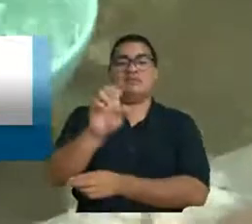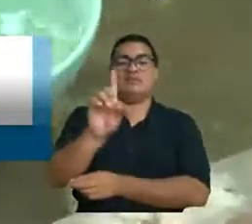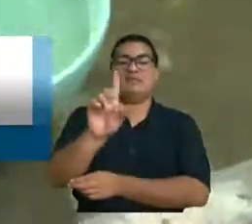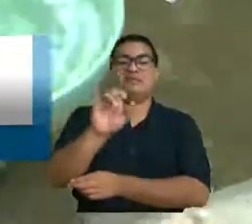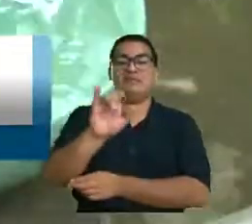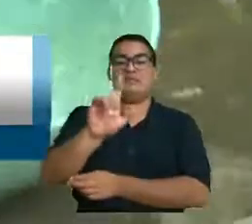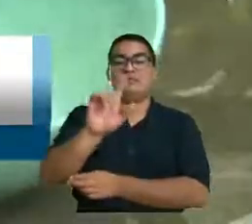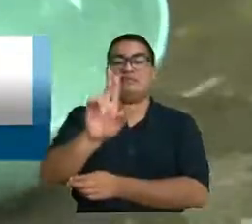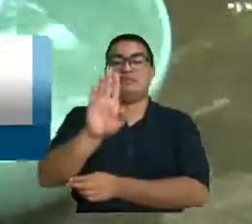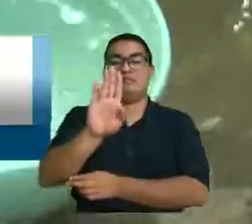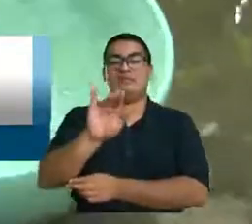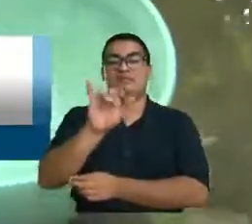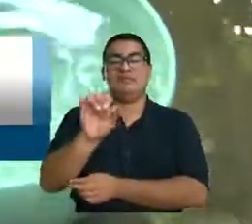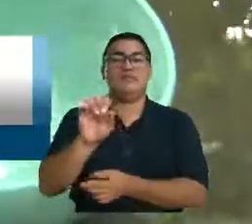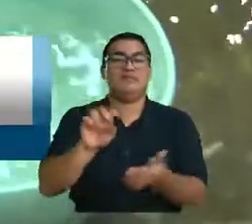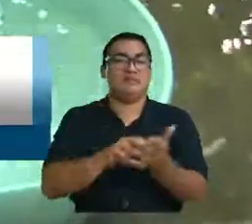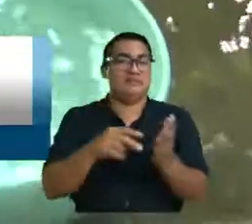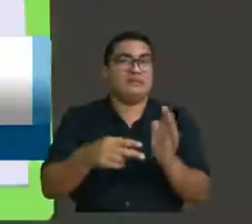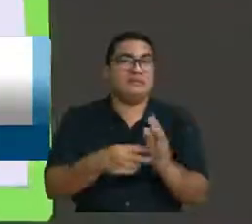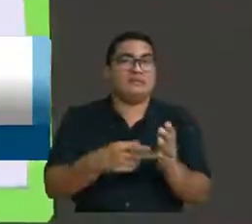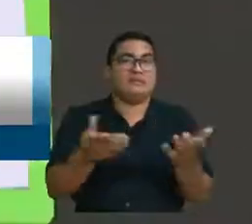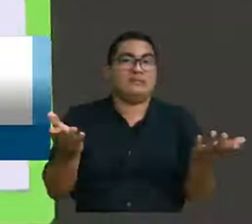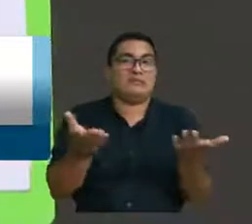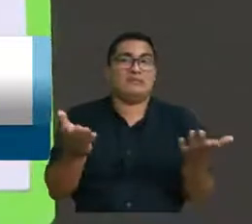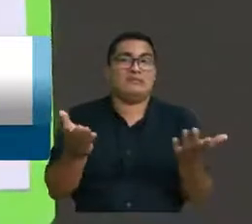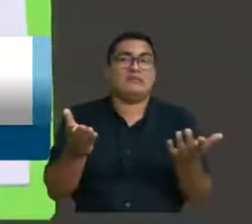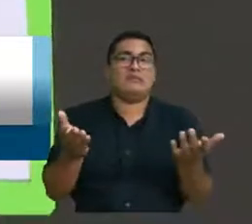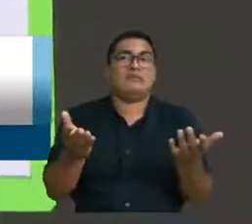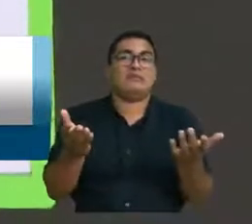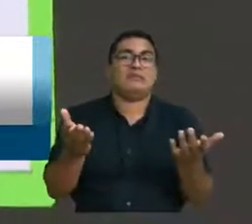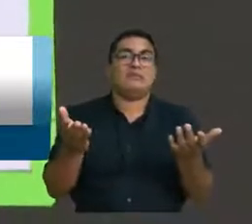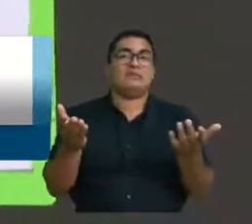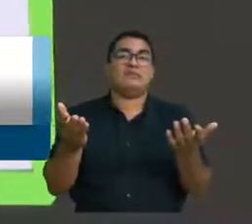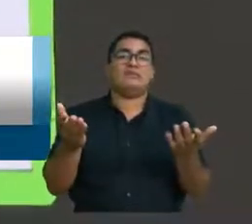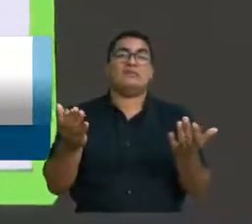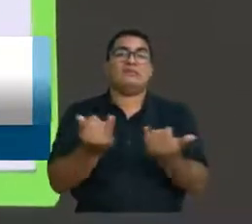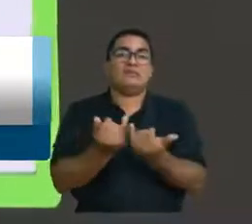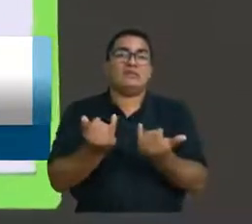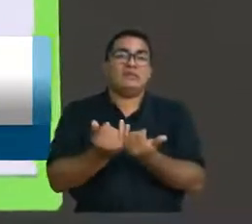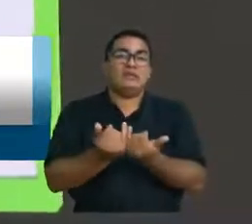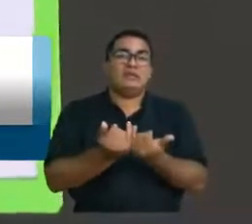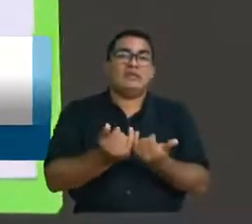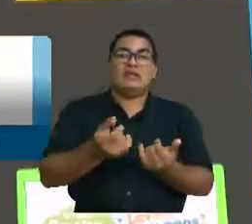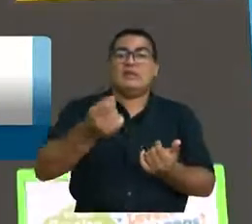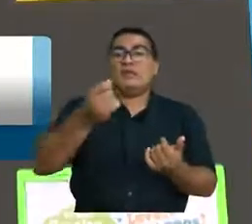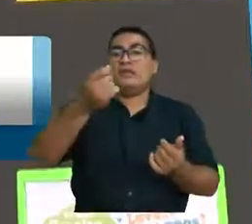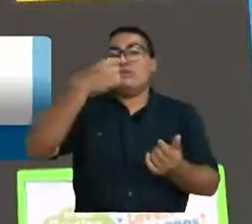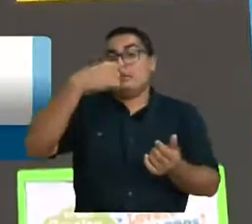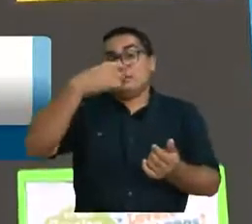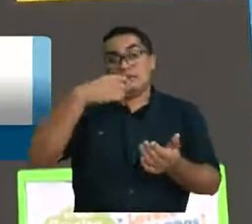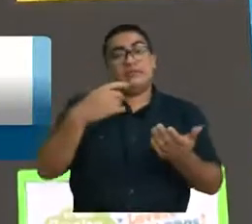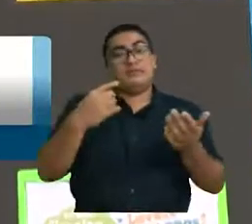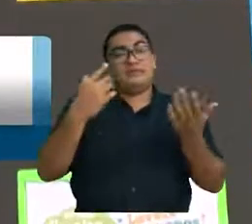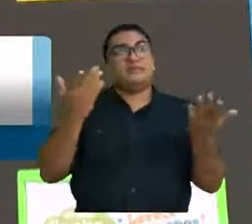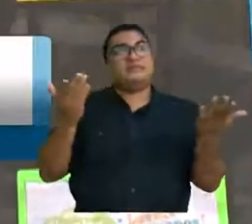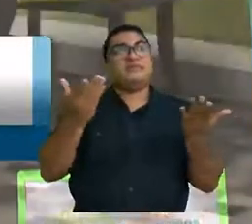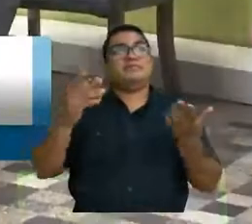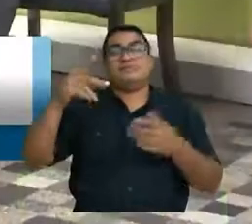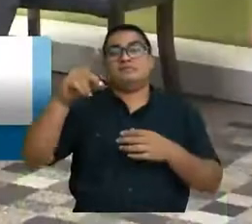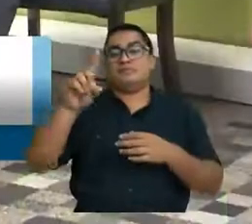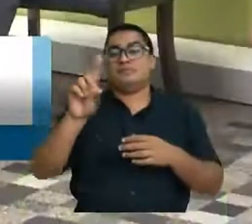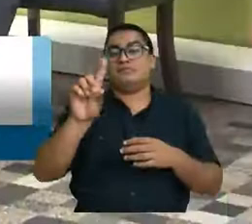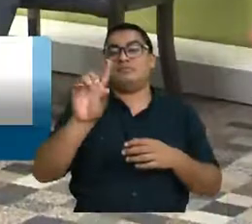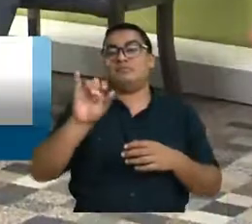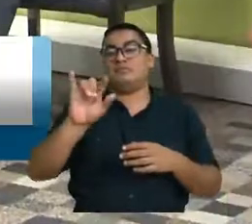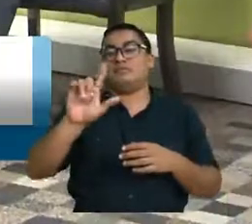es aplicación. Pediluvio es un medicamento, es un tratamiento. Uh-huh. Es un